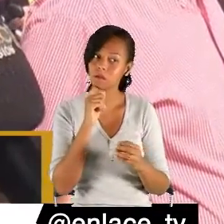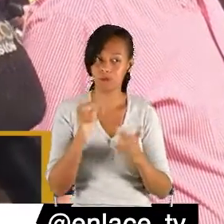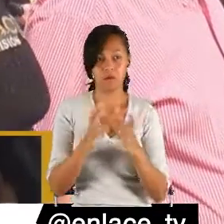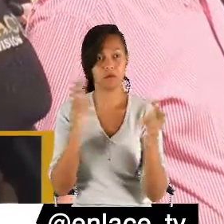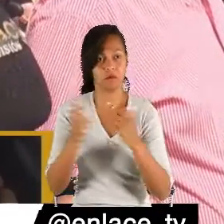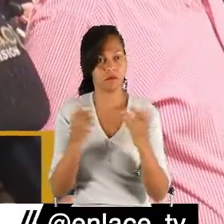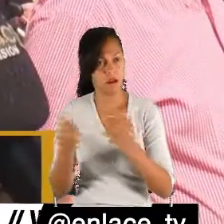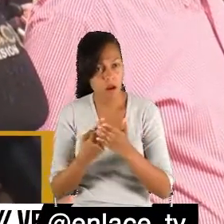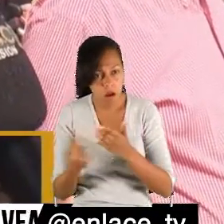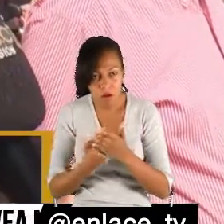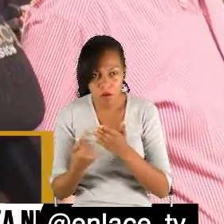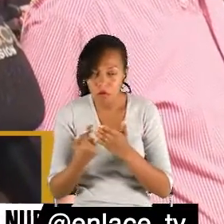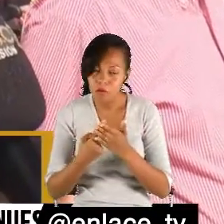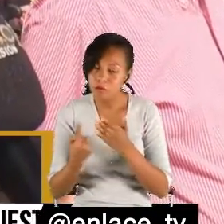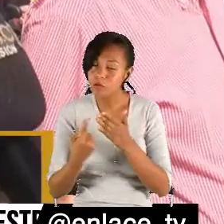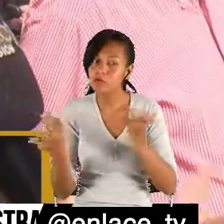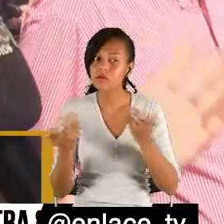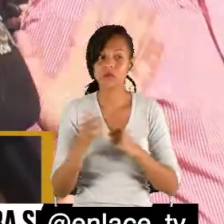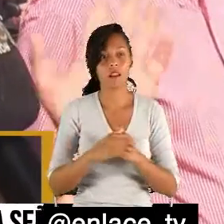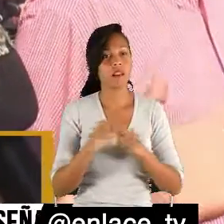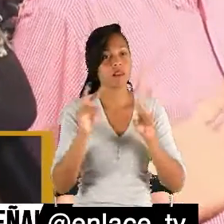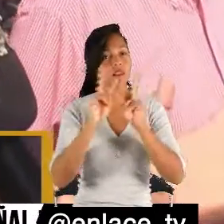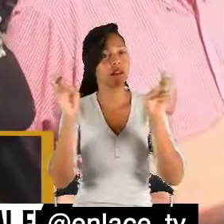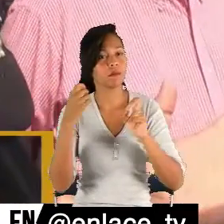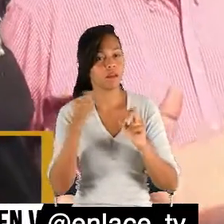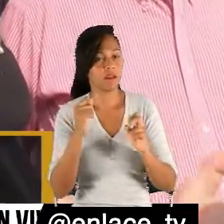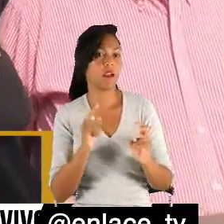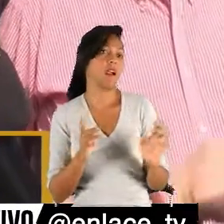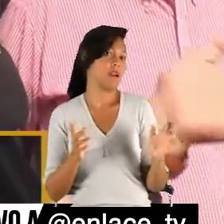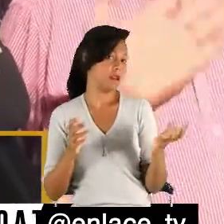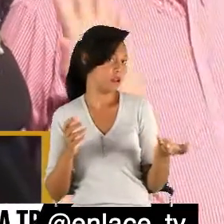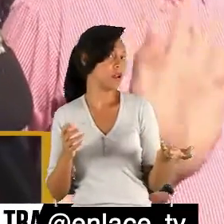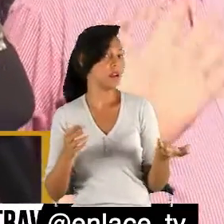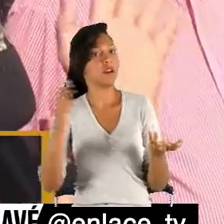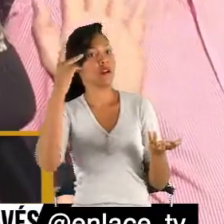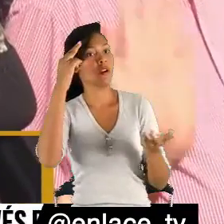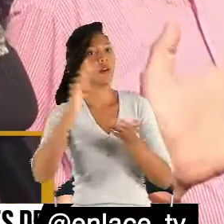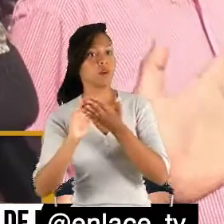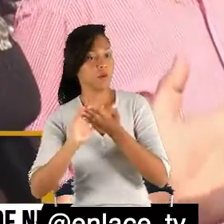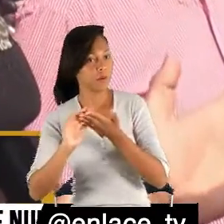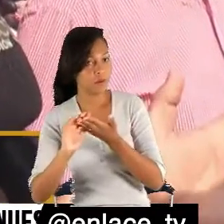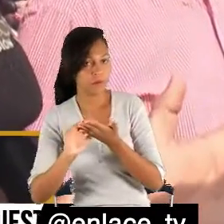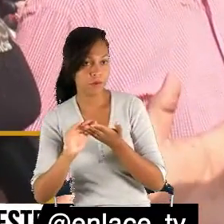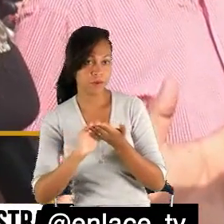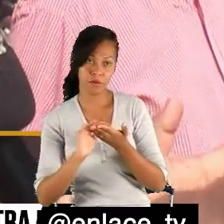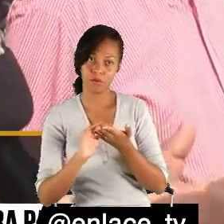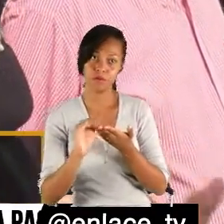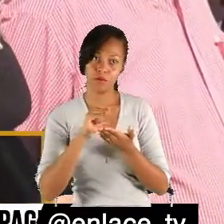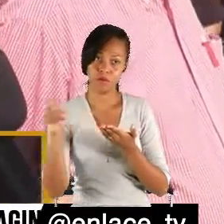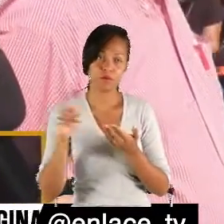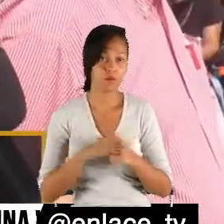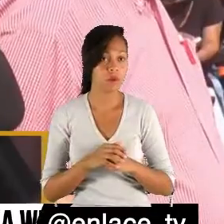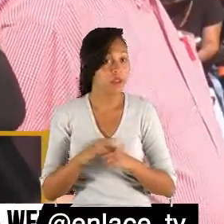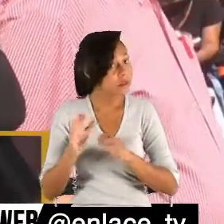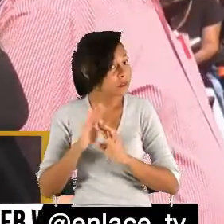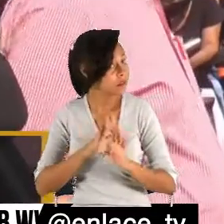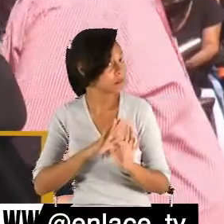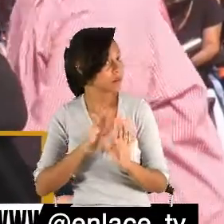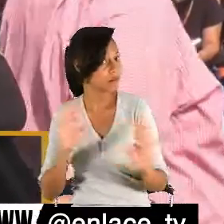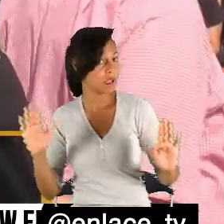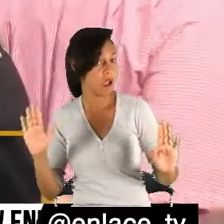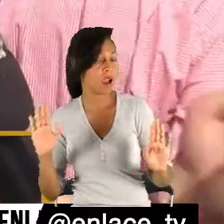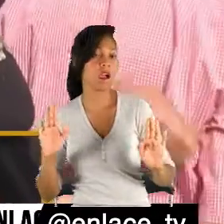nuestra idea cuál es y mejorar las cargas y con ese mejoramiento de las cargas de la refinería financiar en parte